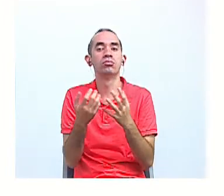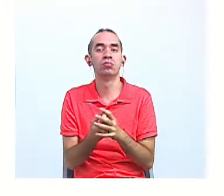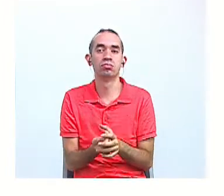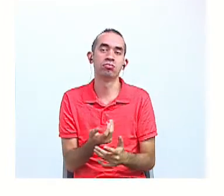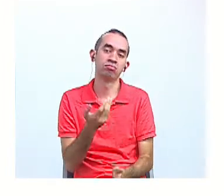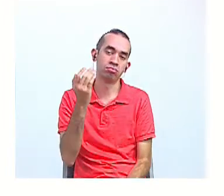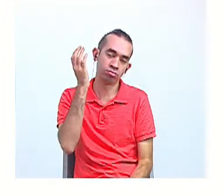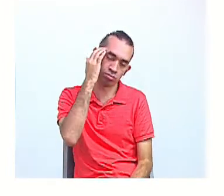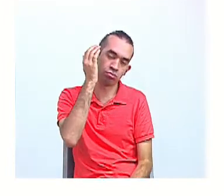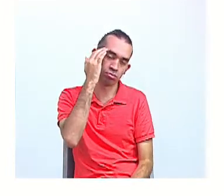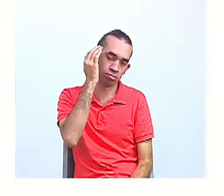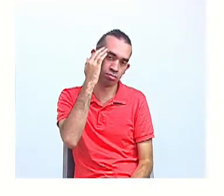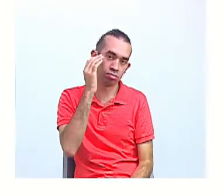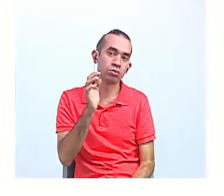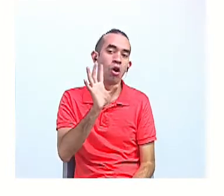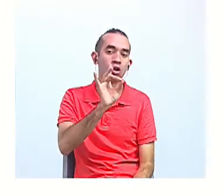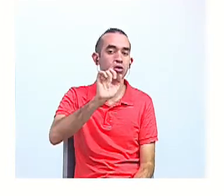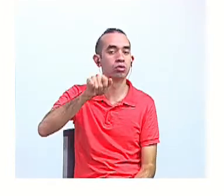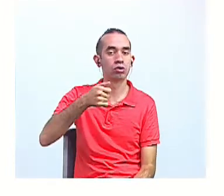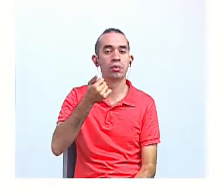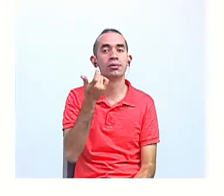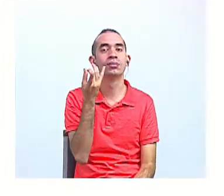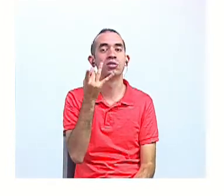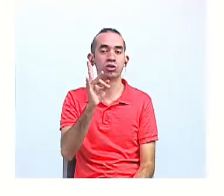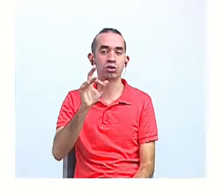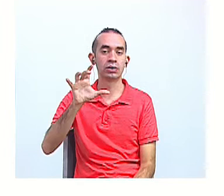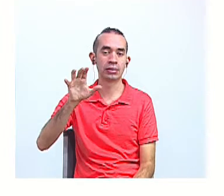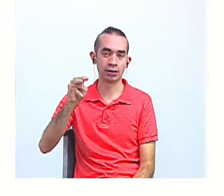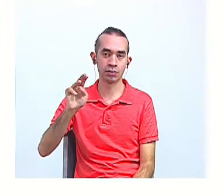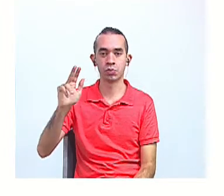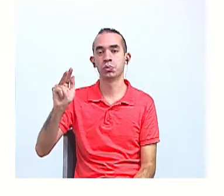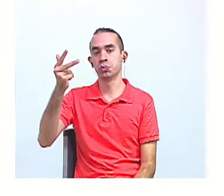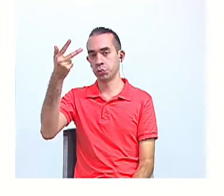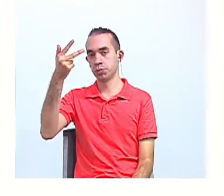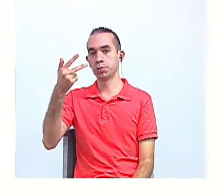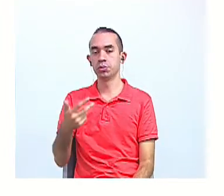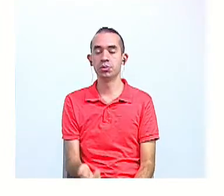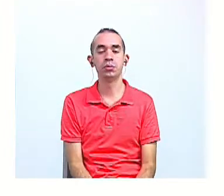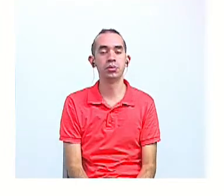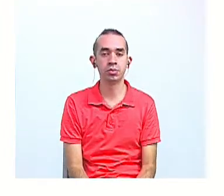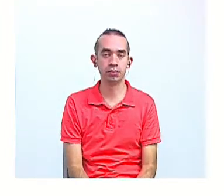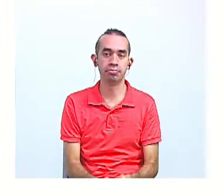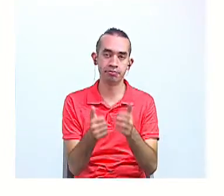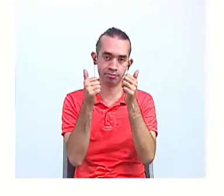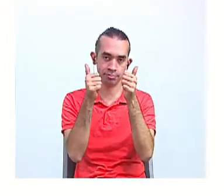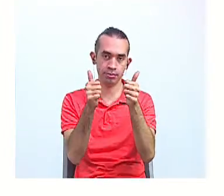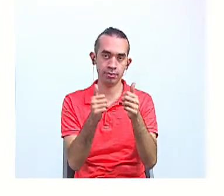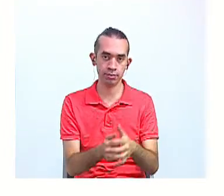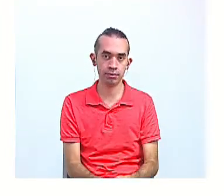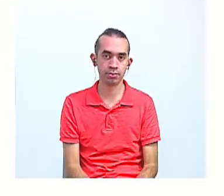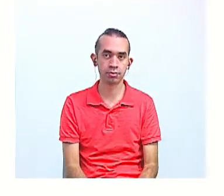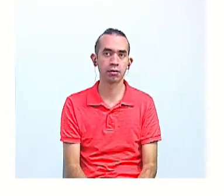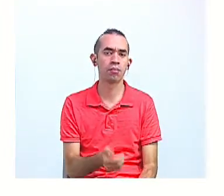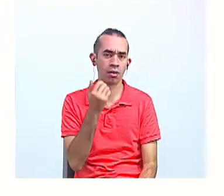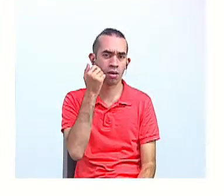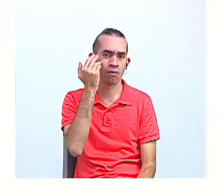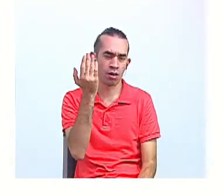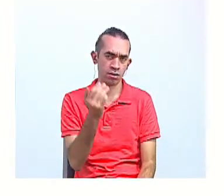Claro, el volumen de la esfera es 8,18 centímetros cúbicos. Muy bien, ahora ya está muy